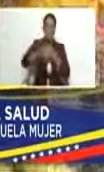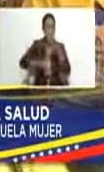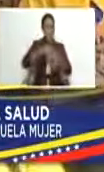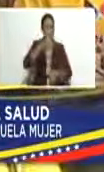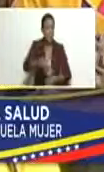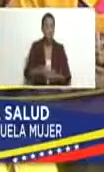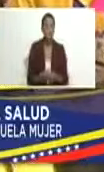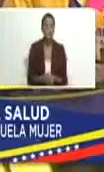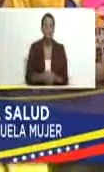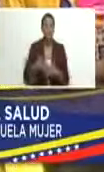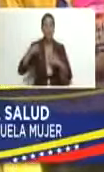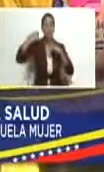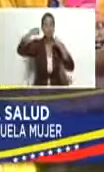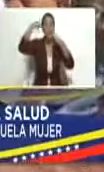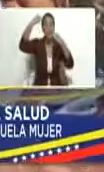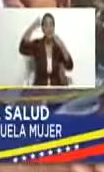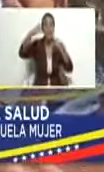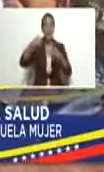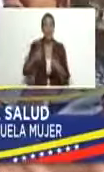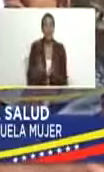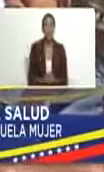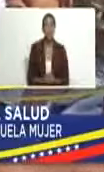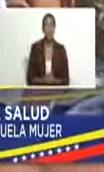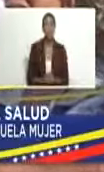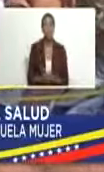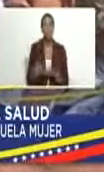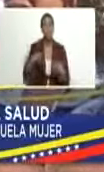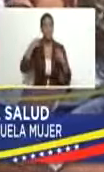siempre. ¡Venceremos, Silita!